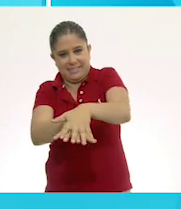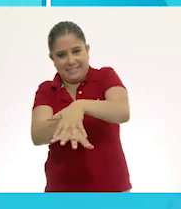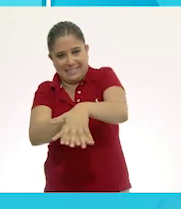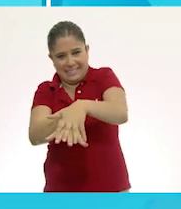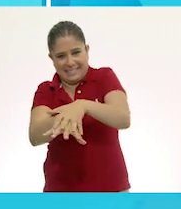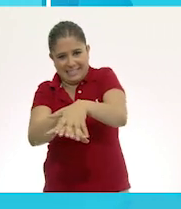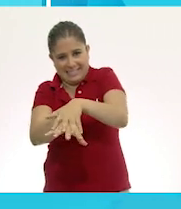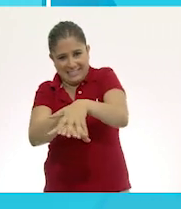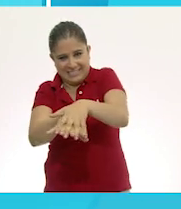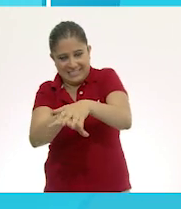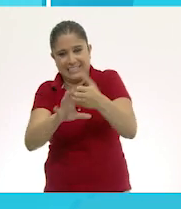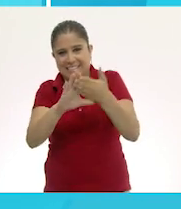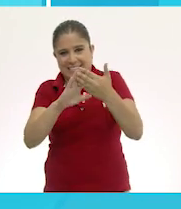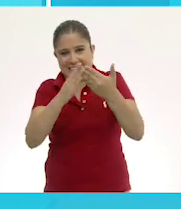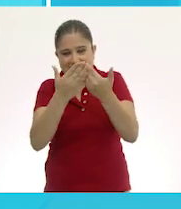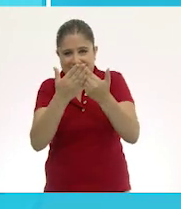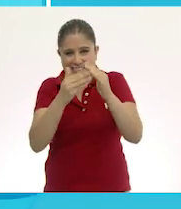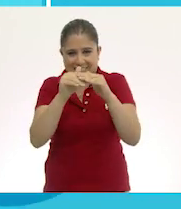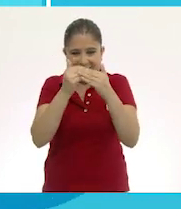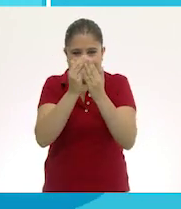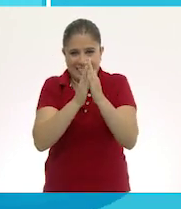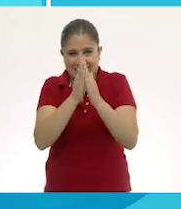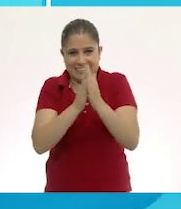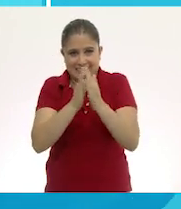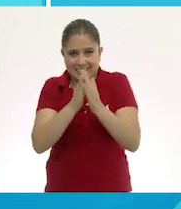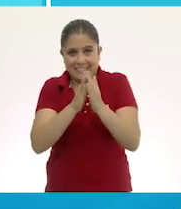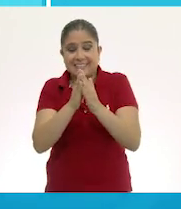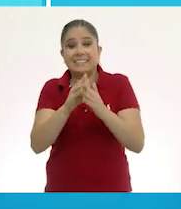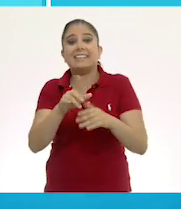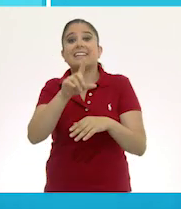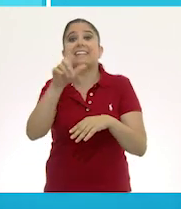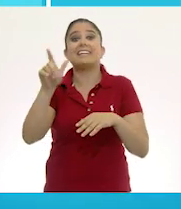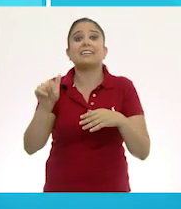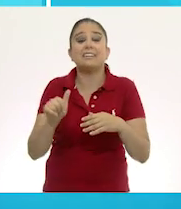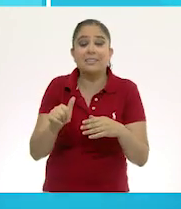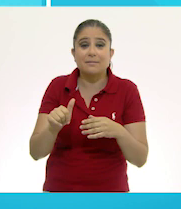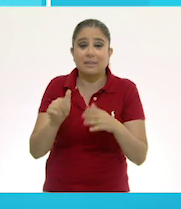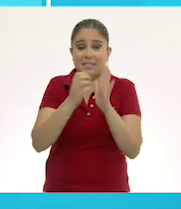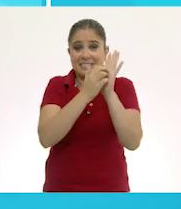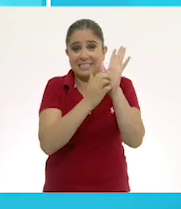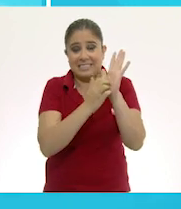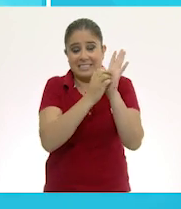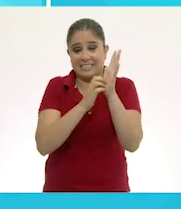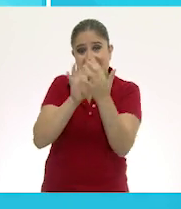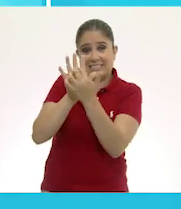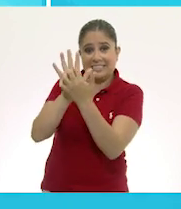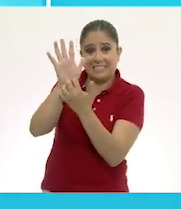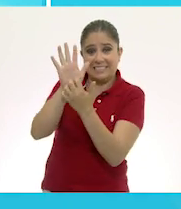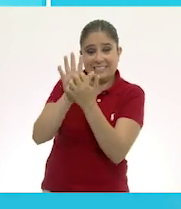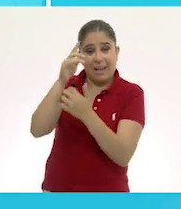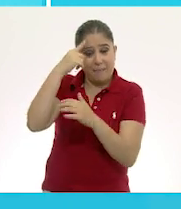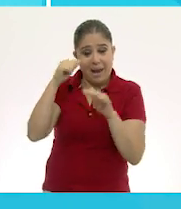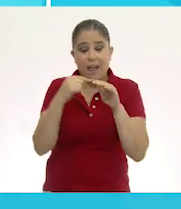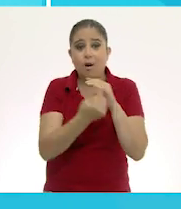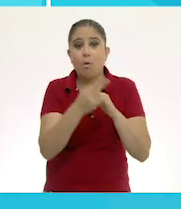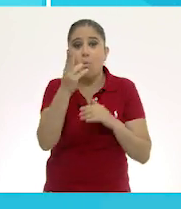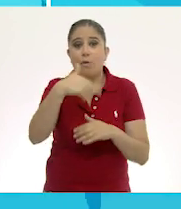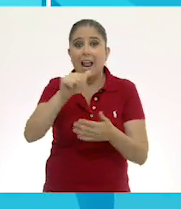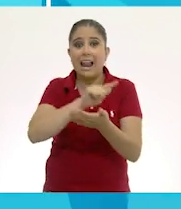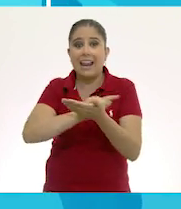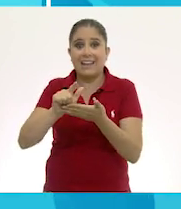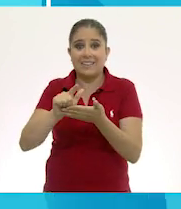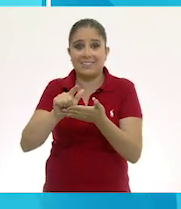la otra mano. Frota los dedos. Ahora haz como que rasguñas la palma de tus manos para lavar tus